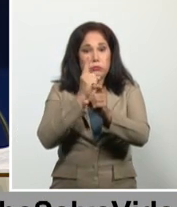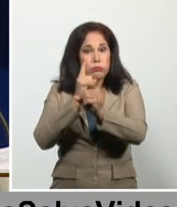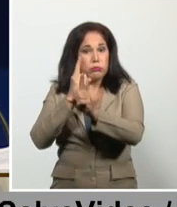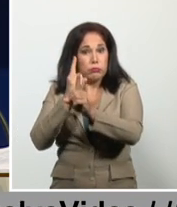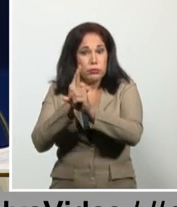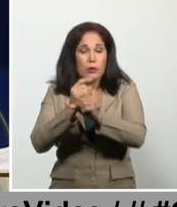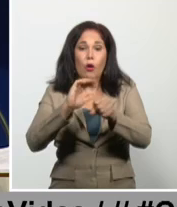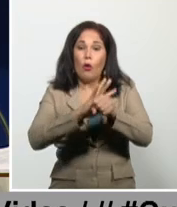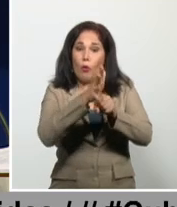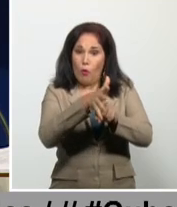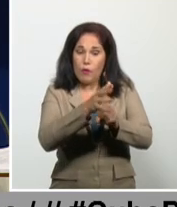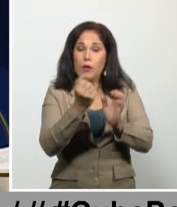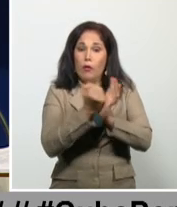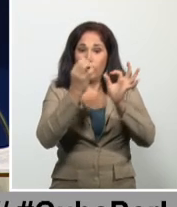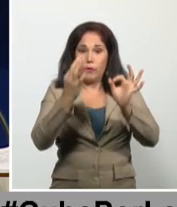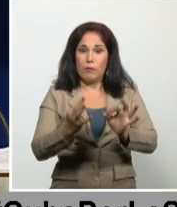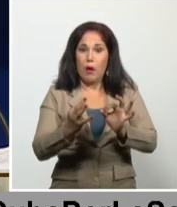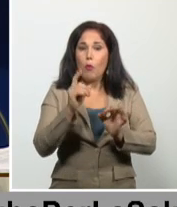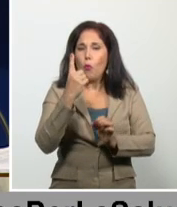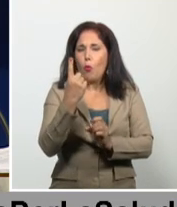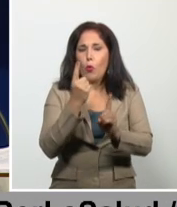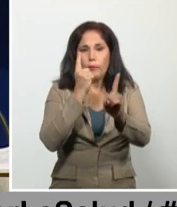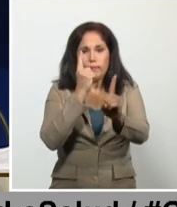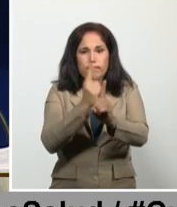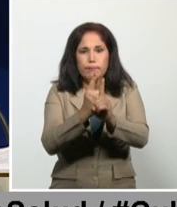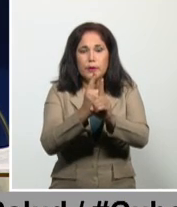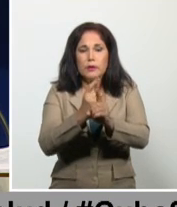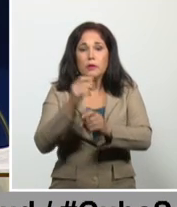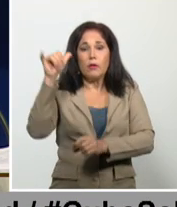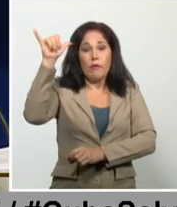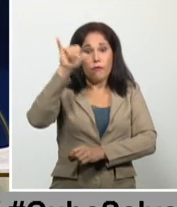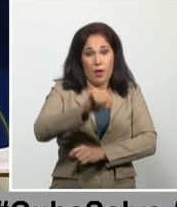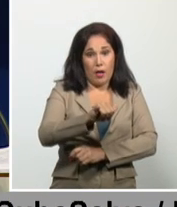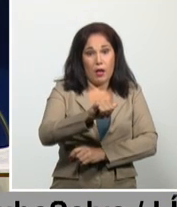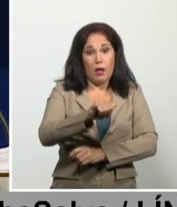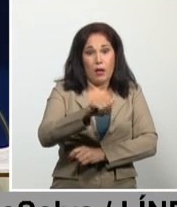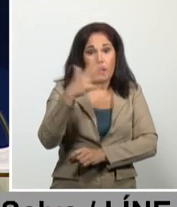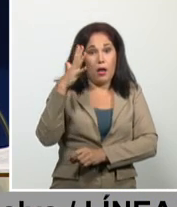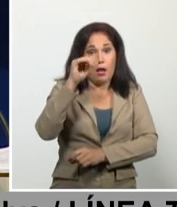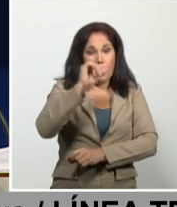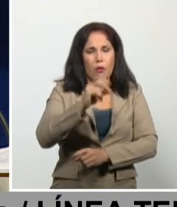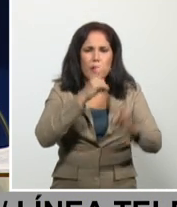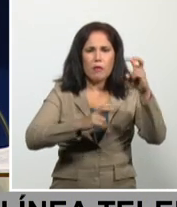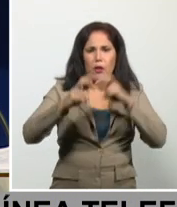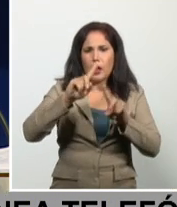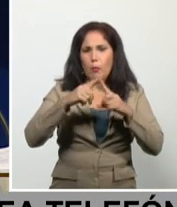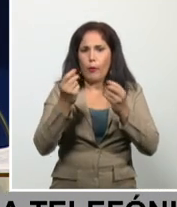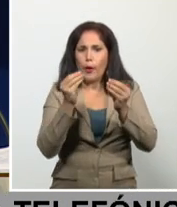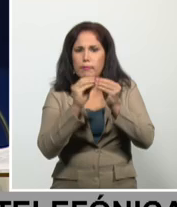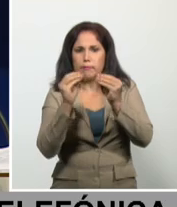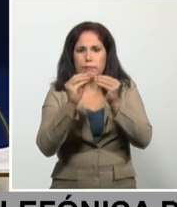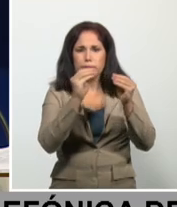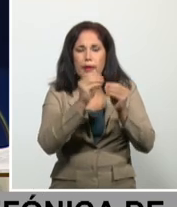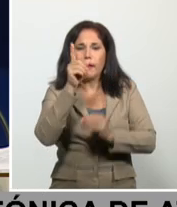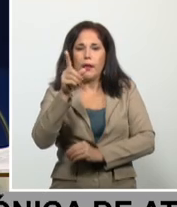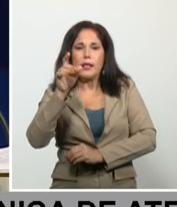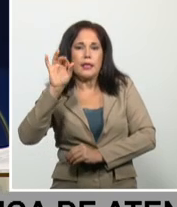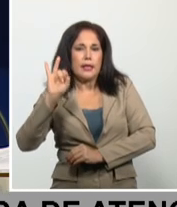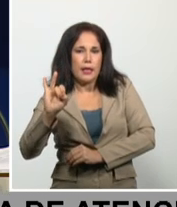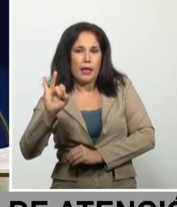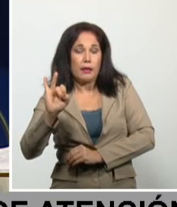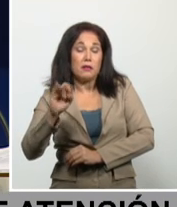confirmados, uno fue contacto de un viajero y se investiga la fuente de infección de 17. Ves